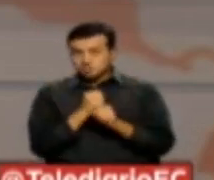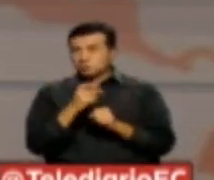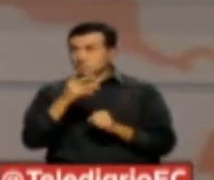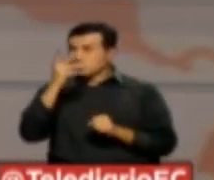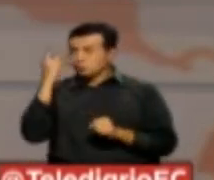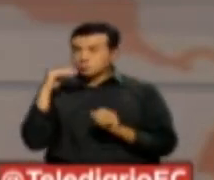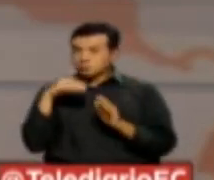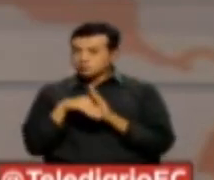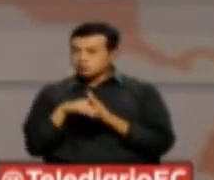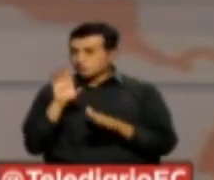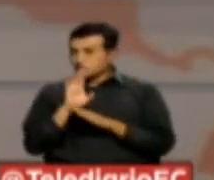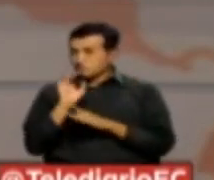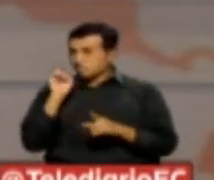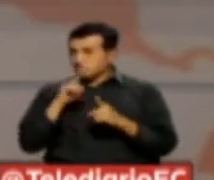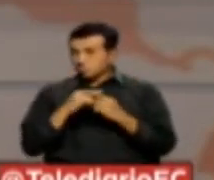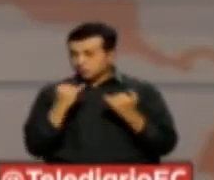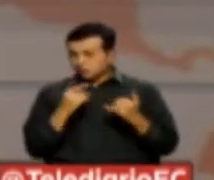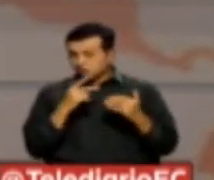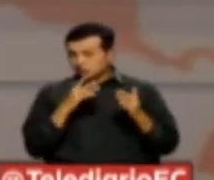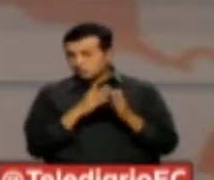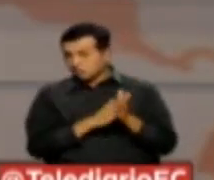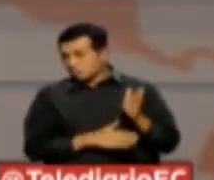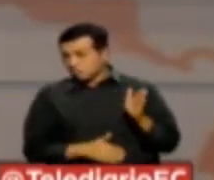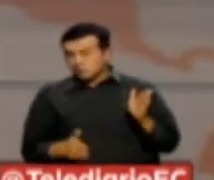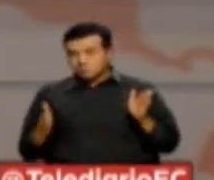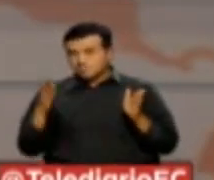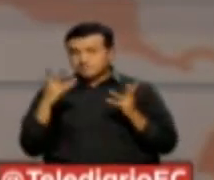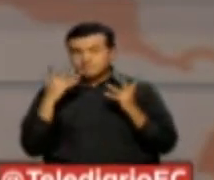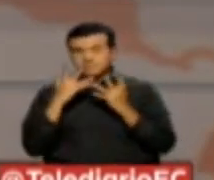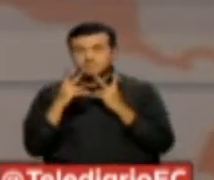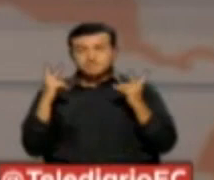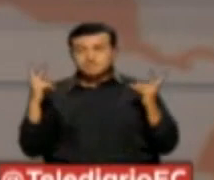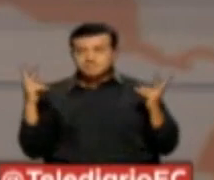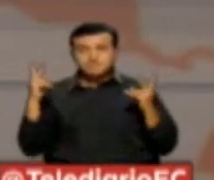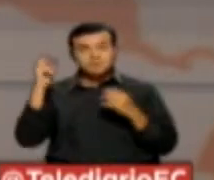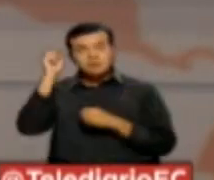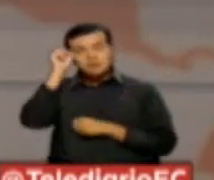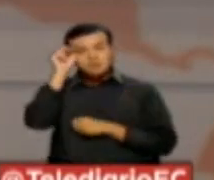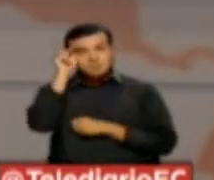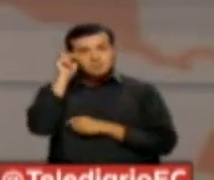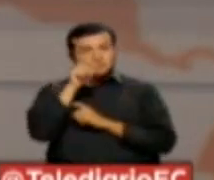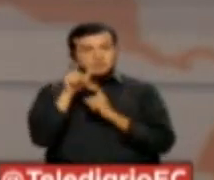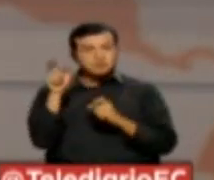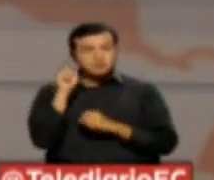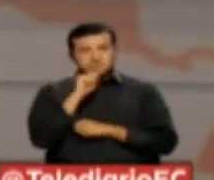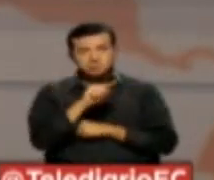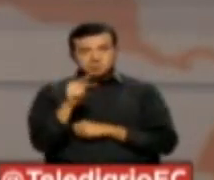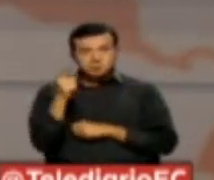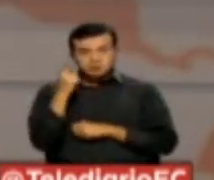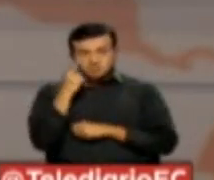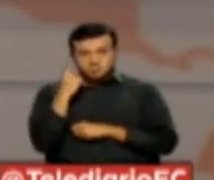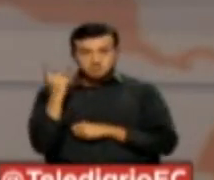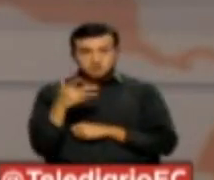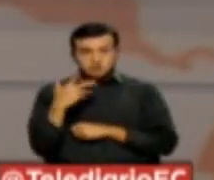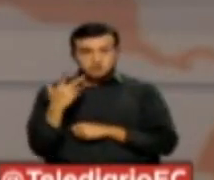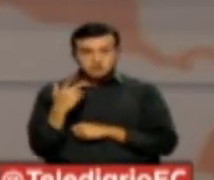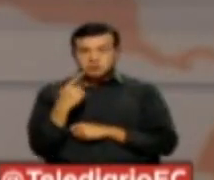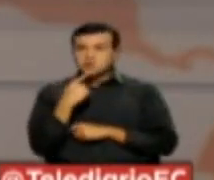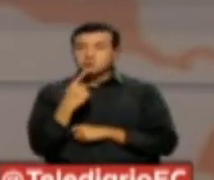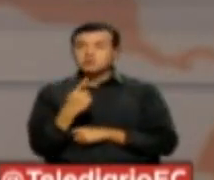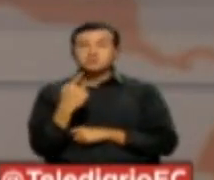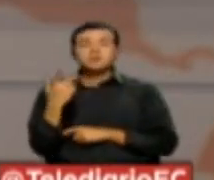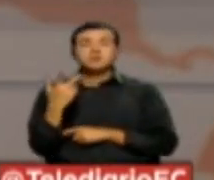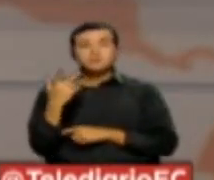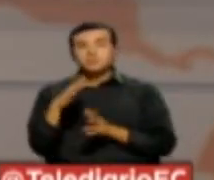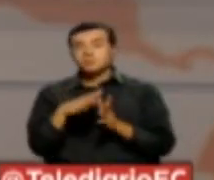tiempo del banco central no es cierto y creo que la opinión ciudadana dice que es